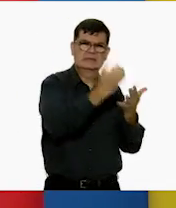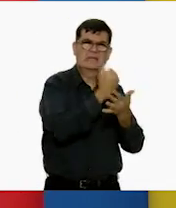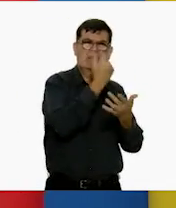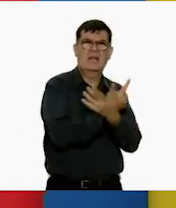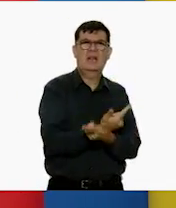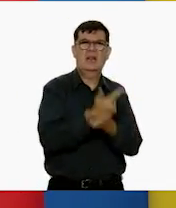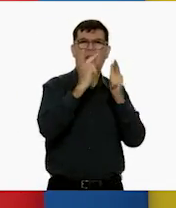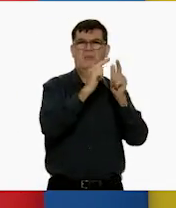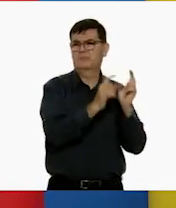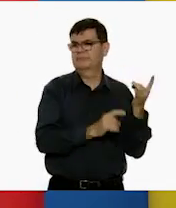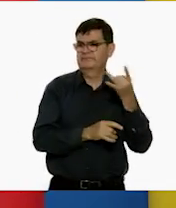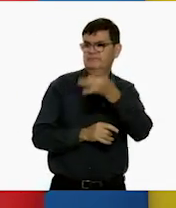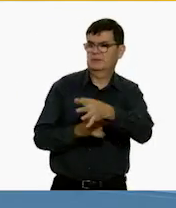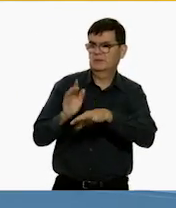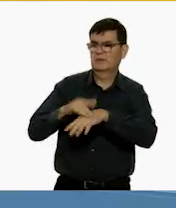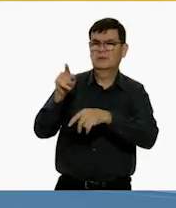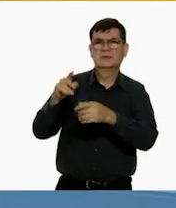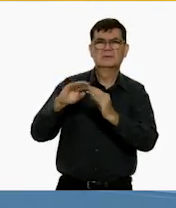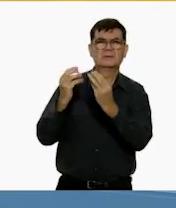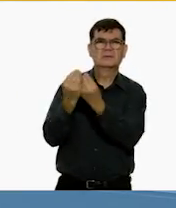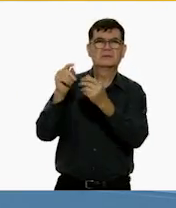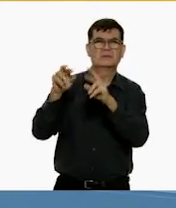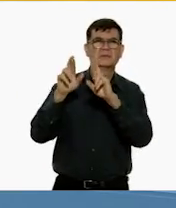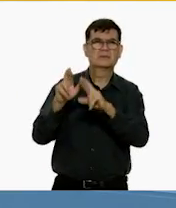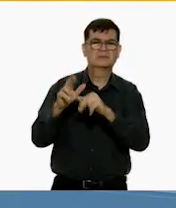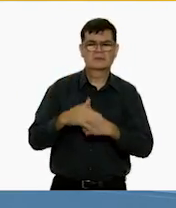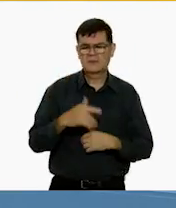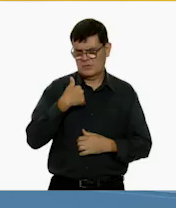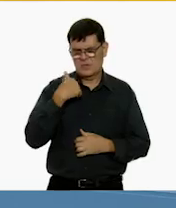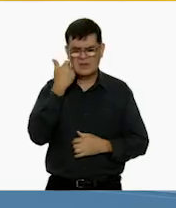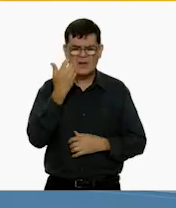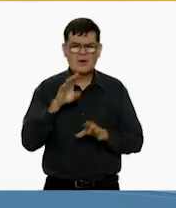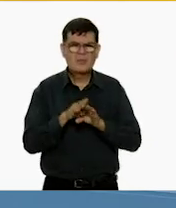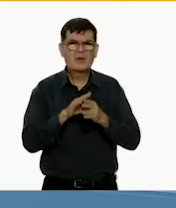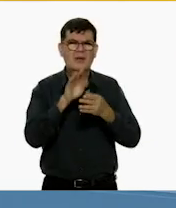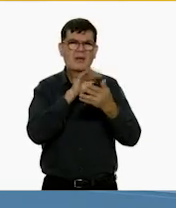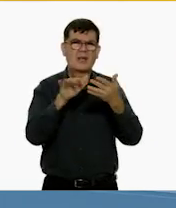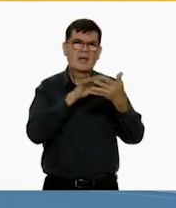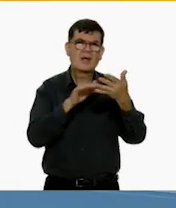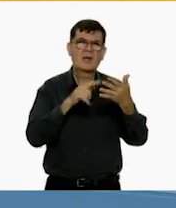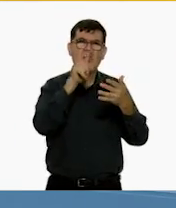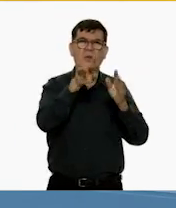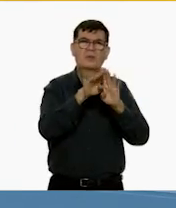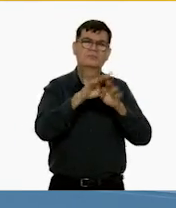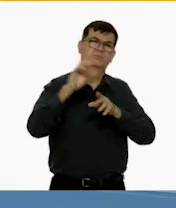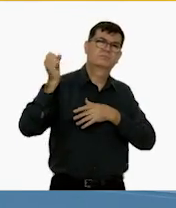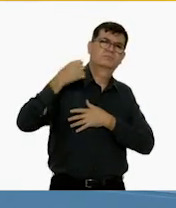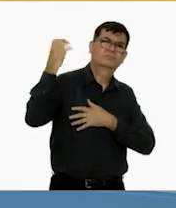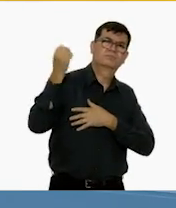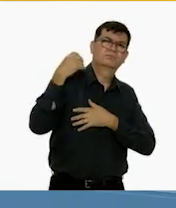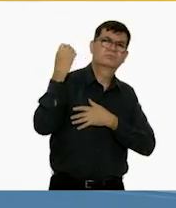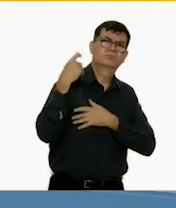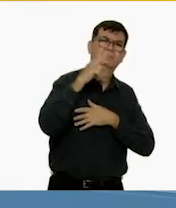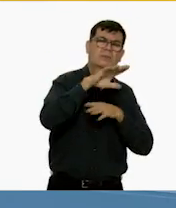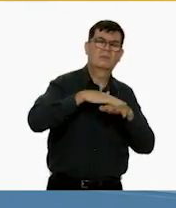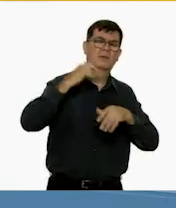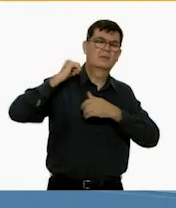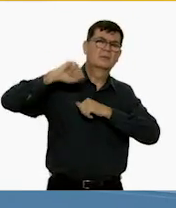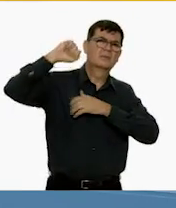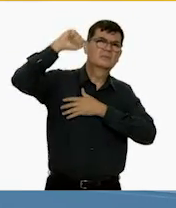liberales sobre los conservadores. Sí. Ay, a mí me gustaría mucho leerles un fragmento de un discurso que leyó como